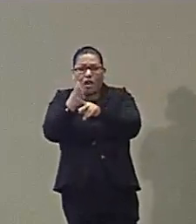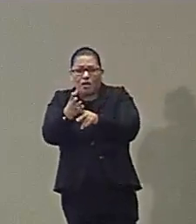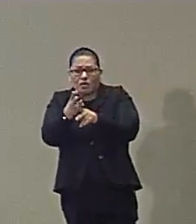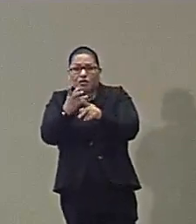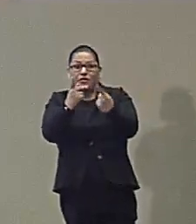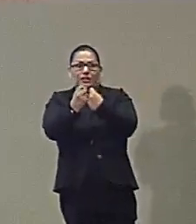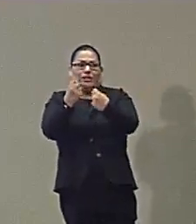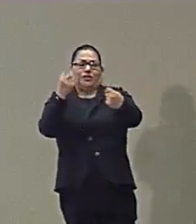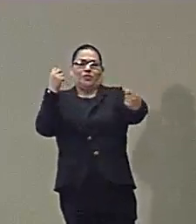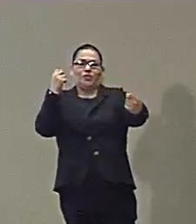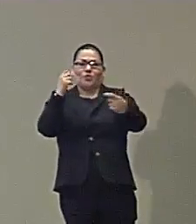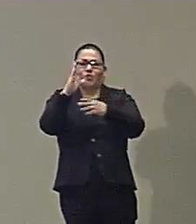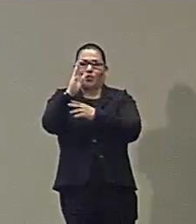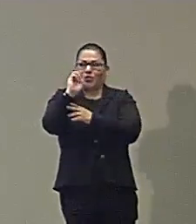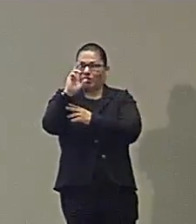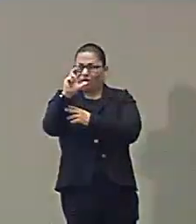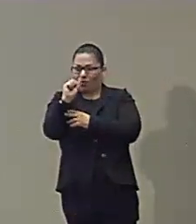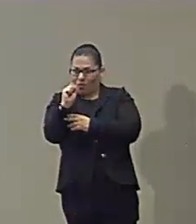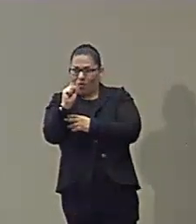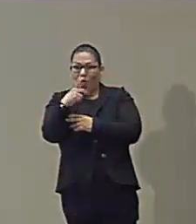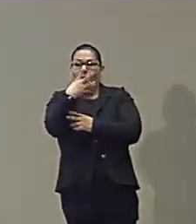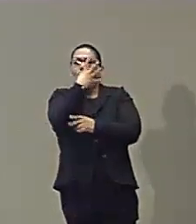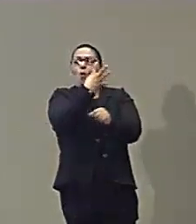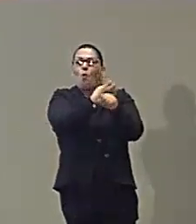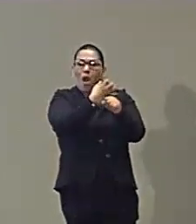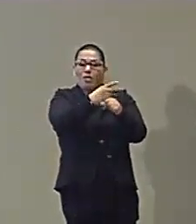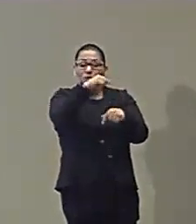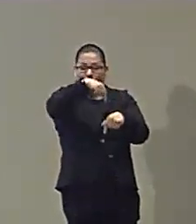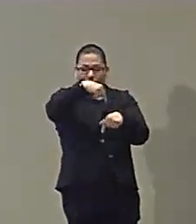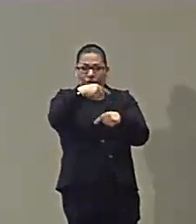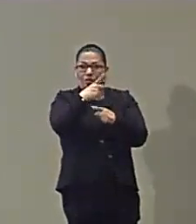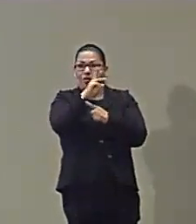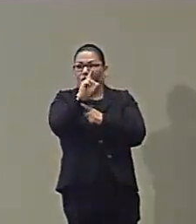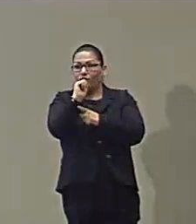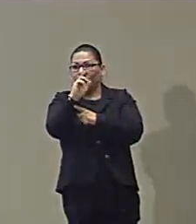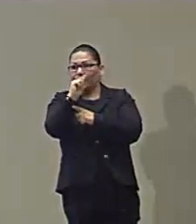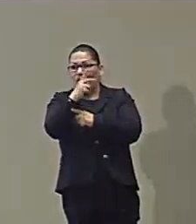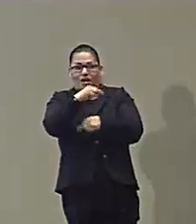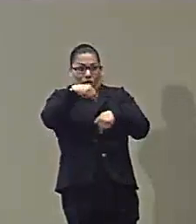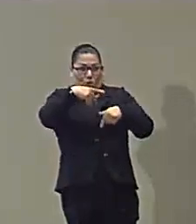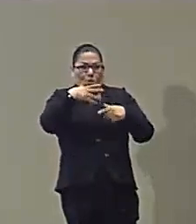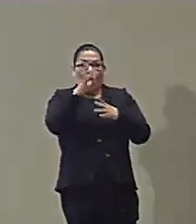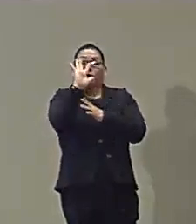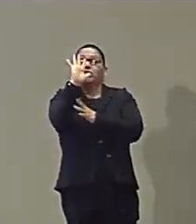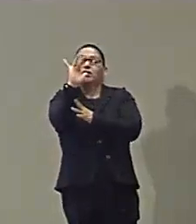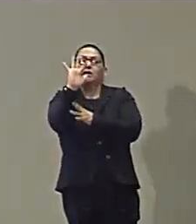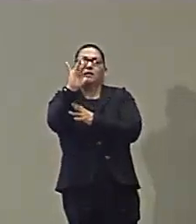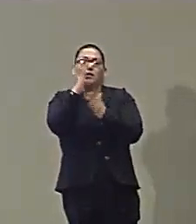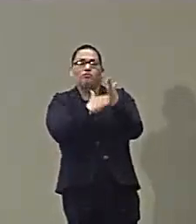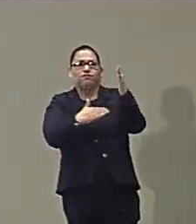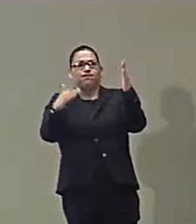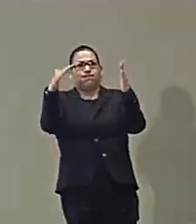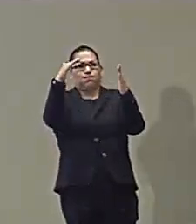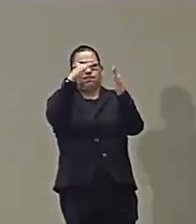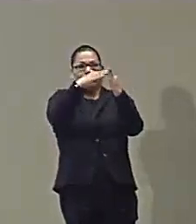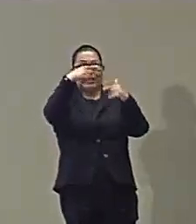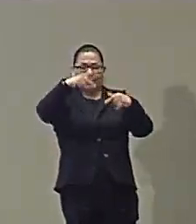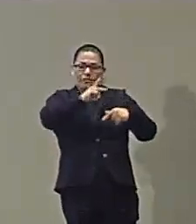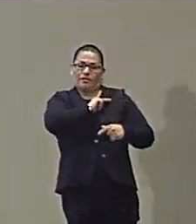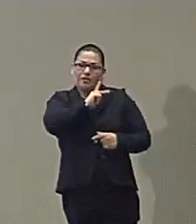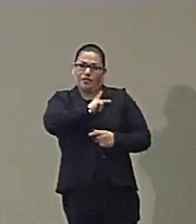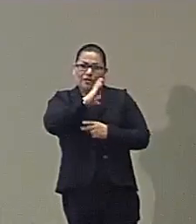turibús tenía cuatro rutas hoy no sé si ya llevamos arriba de 50 rutas en la propia ciudad